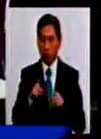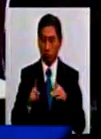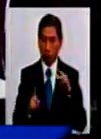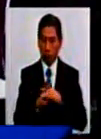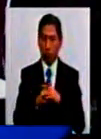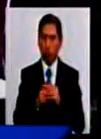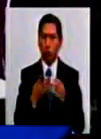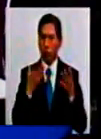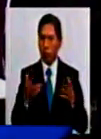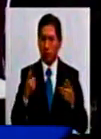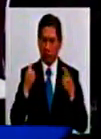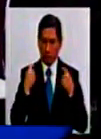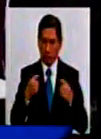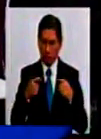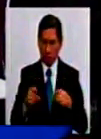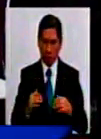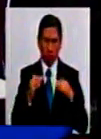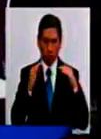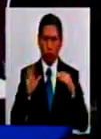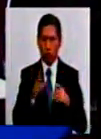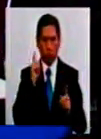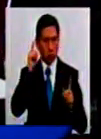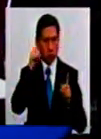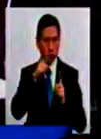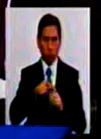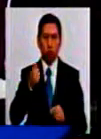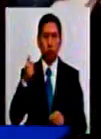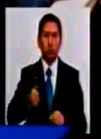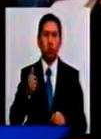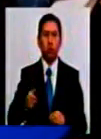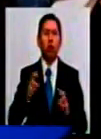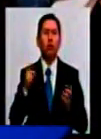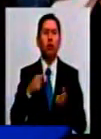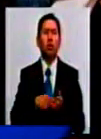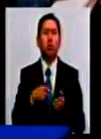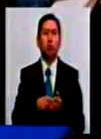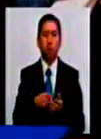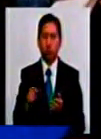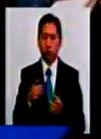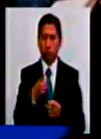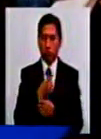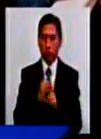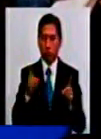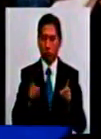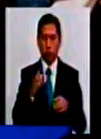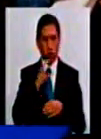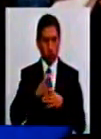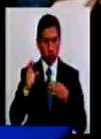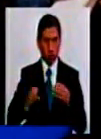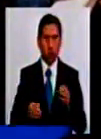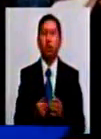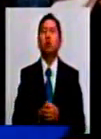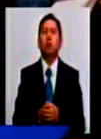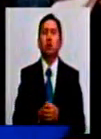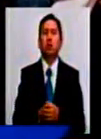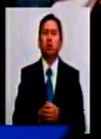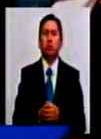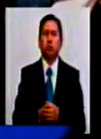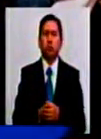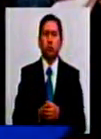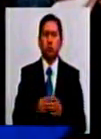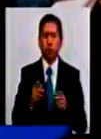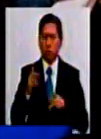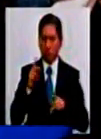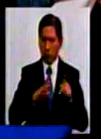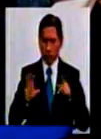de enormes esfuerzos para superar sus desafíos en el marco de una democracia plena. ¿Por qué un